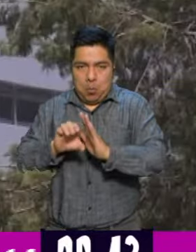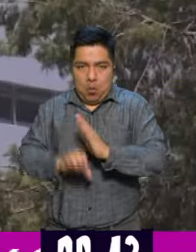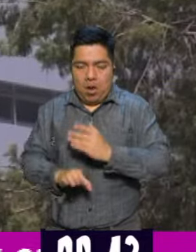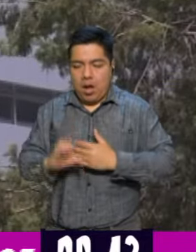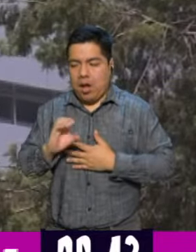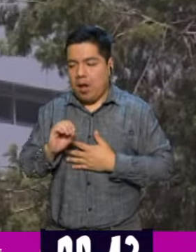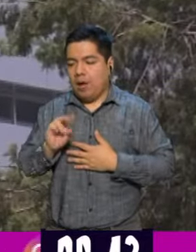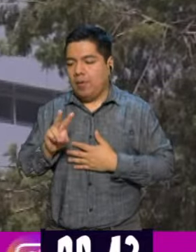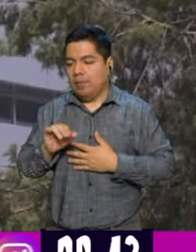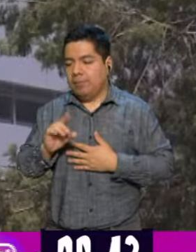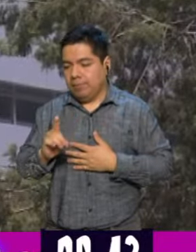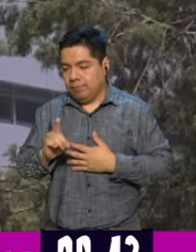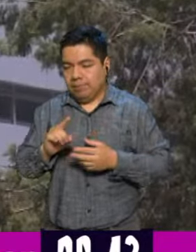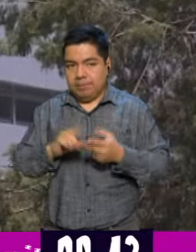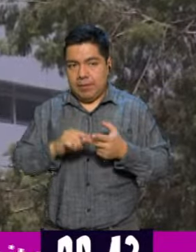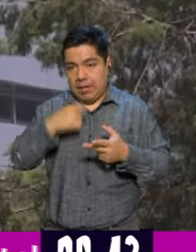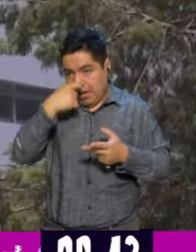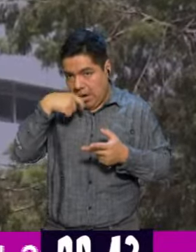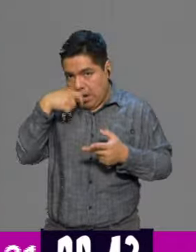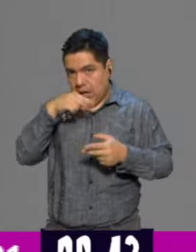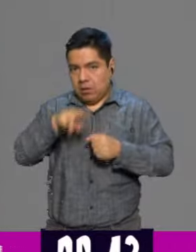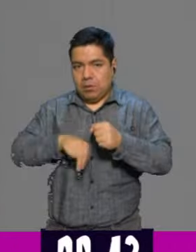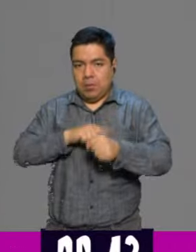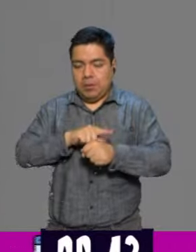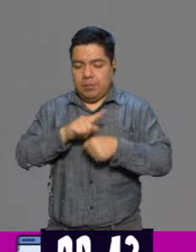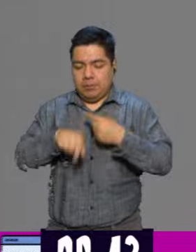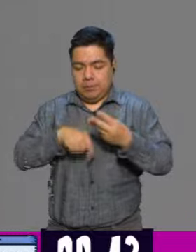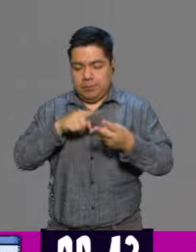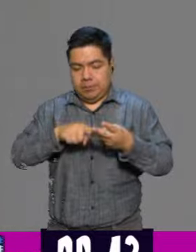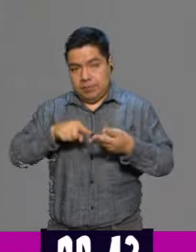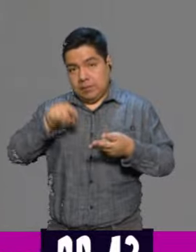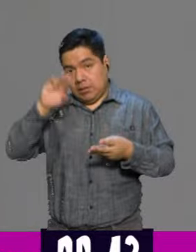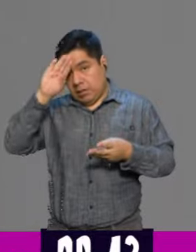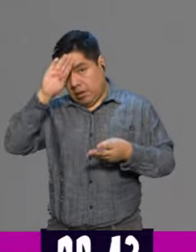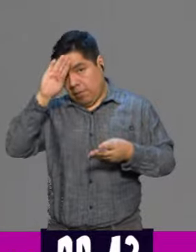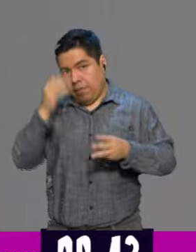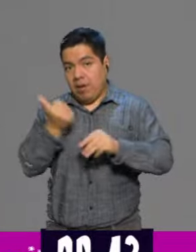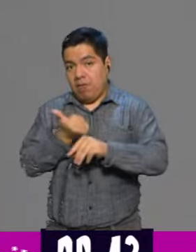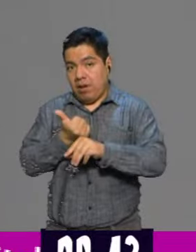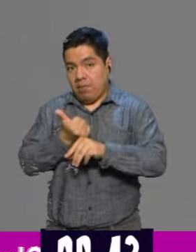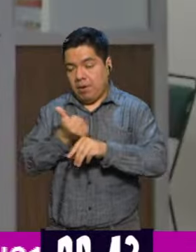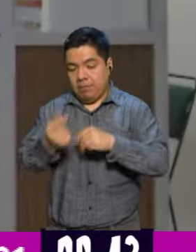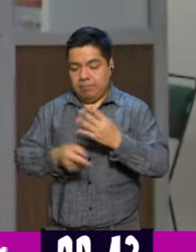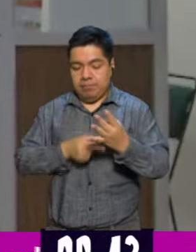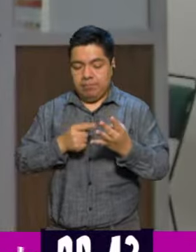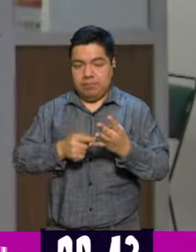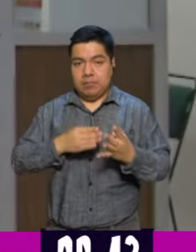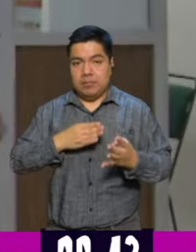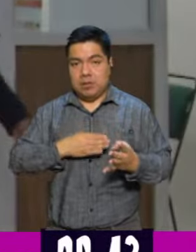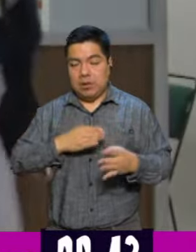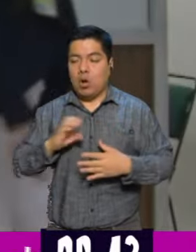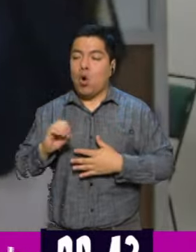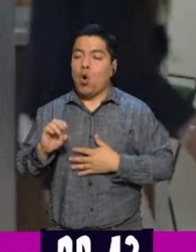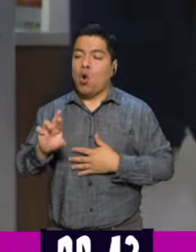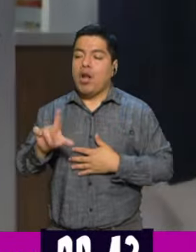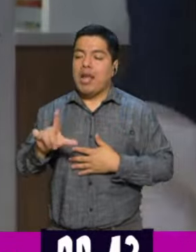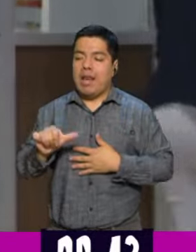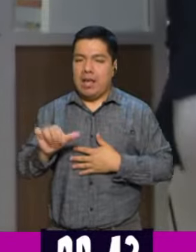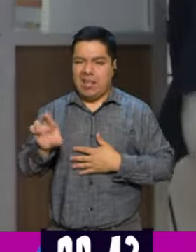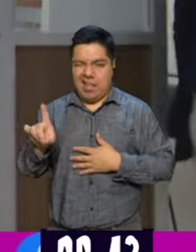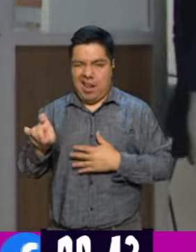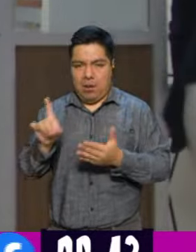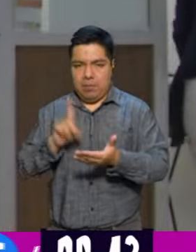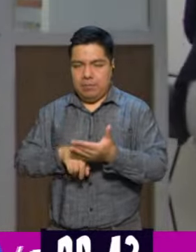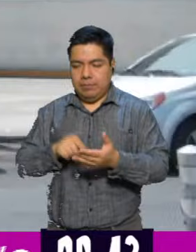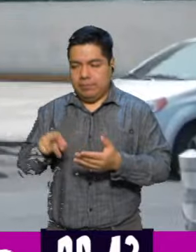virus de la gripa común, de la fiebre amarilla, de las bacterias del cólera, etcétera. Entonces, cuando